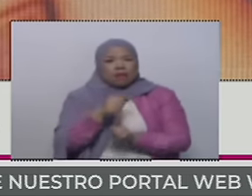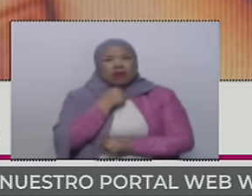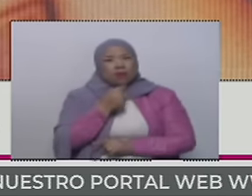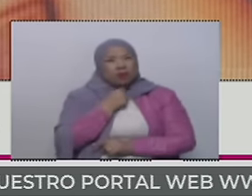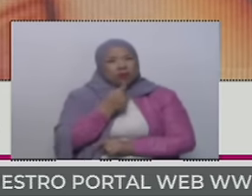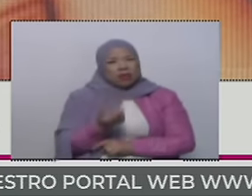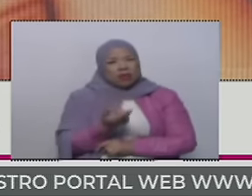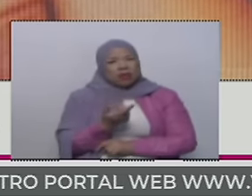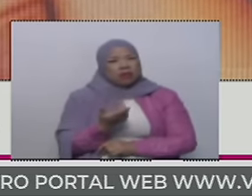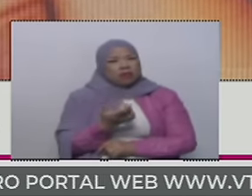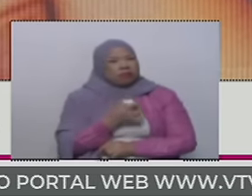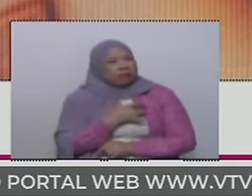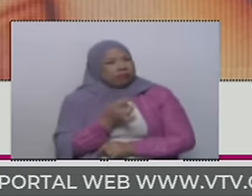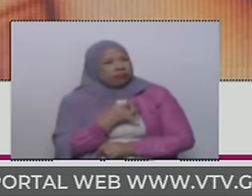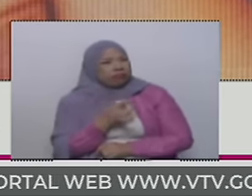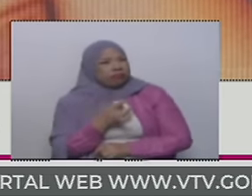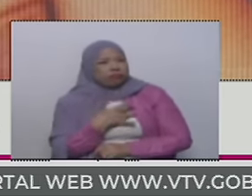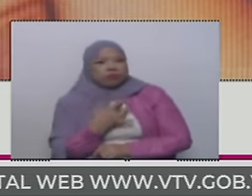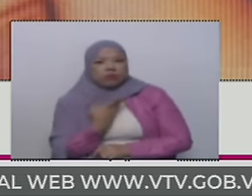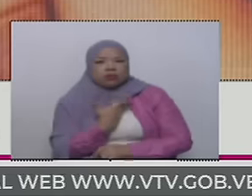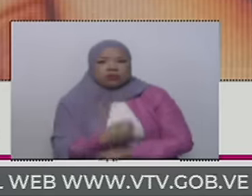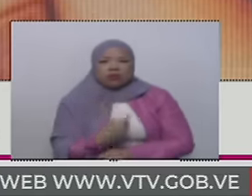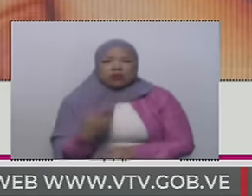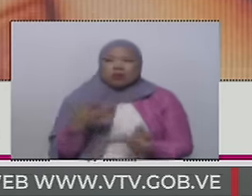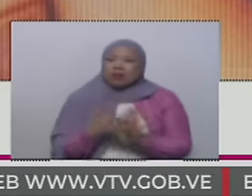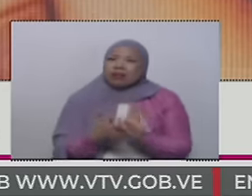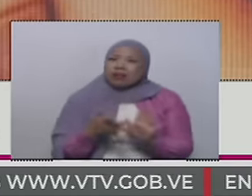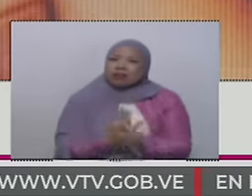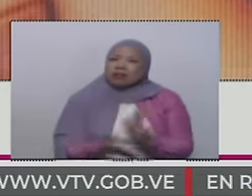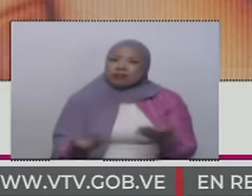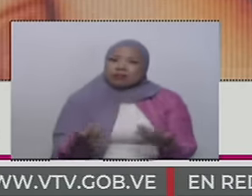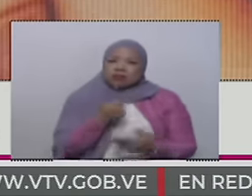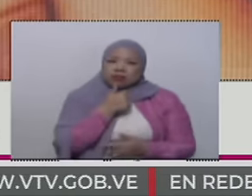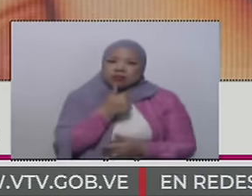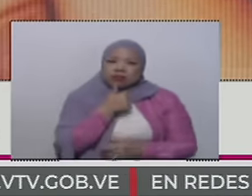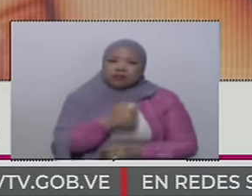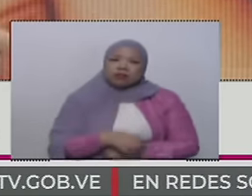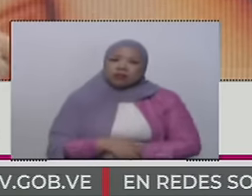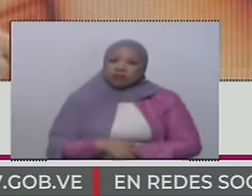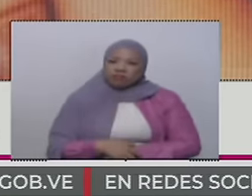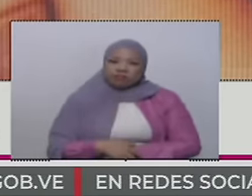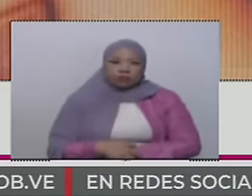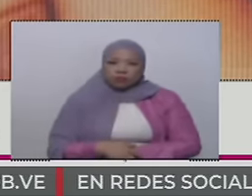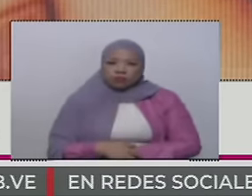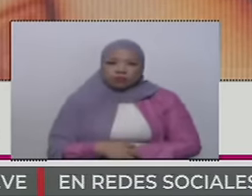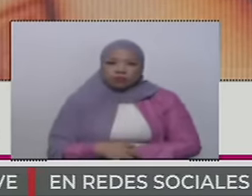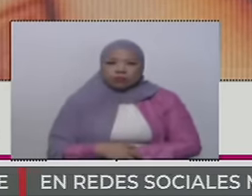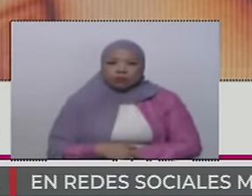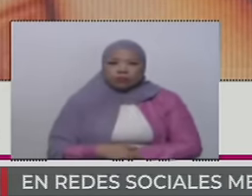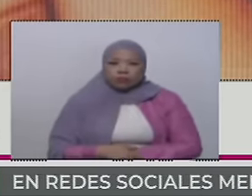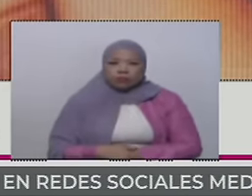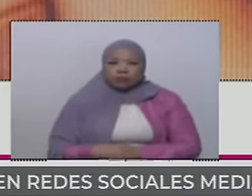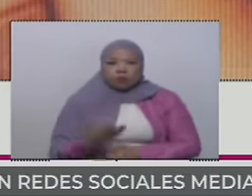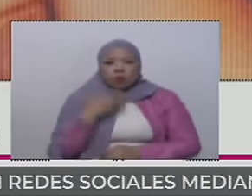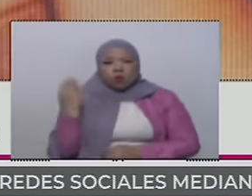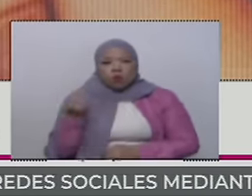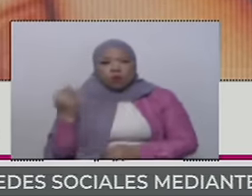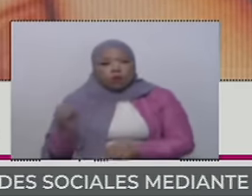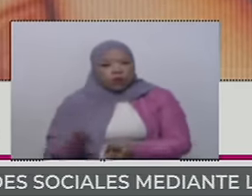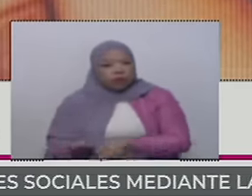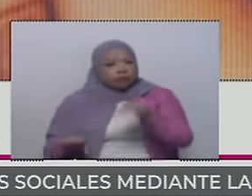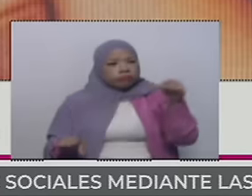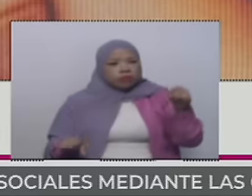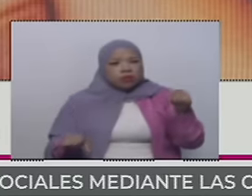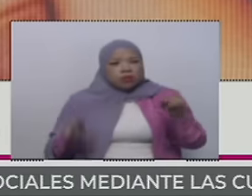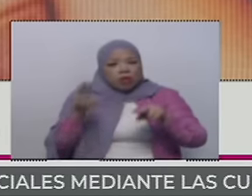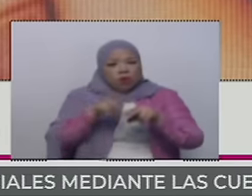uno no adolece. ¿Quién le puso ese concepto? ¿Verdad? No, este es adolescente, no es un joven creciendo, es